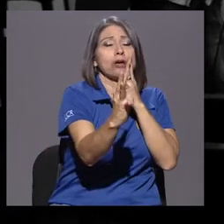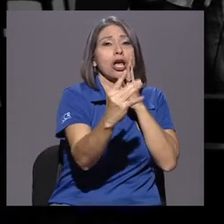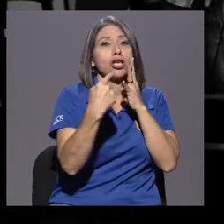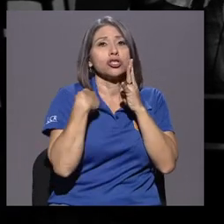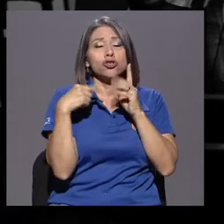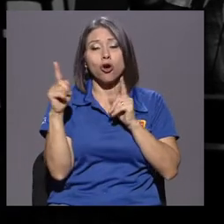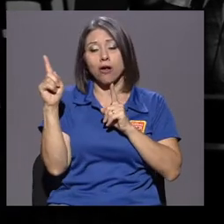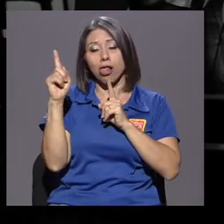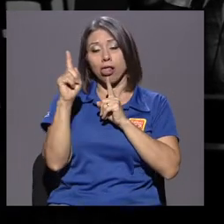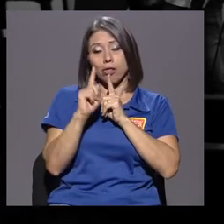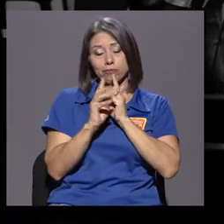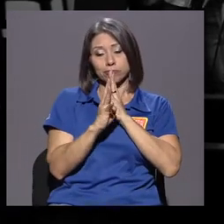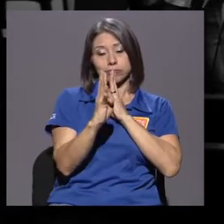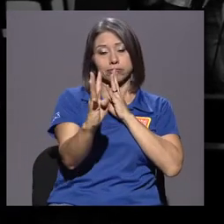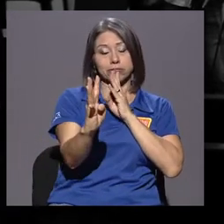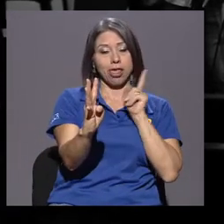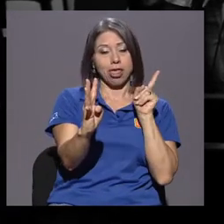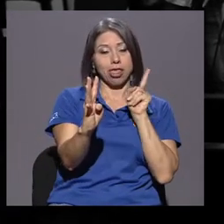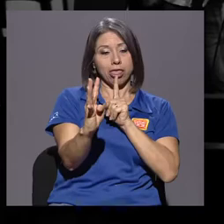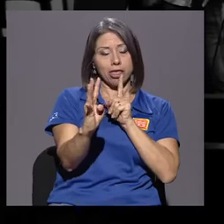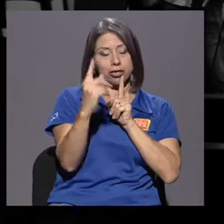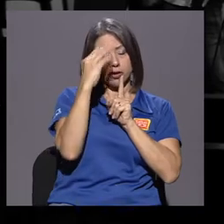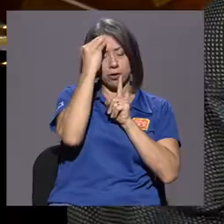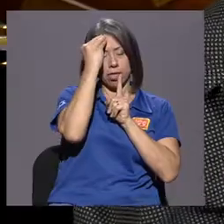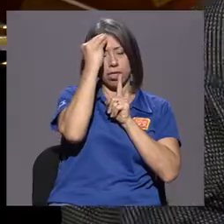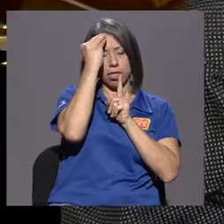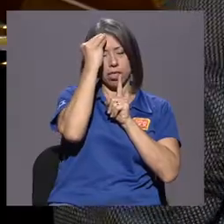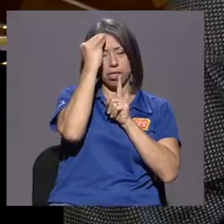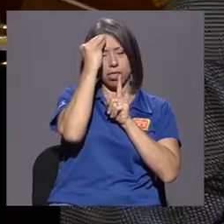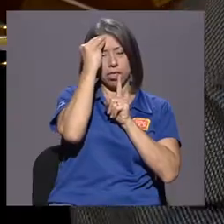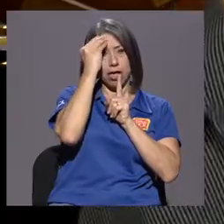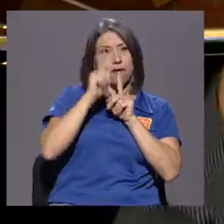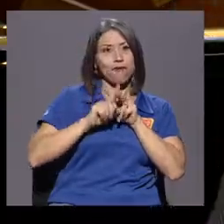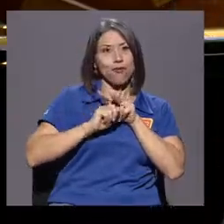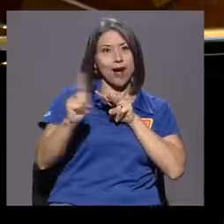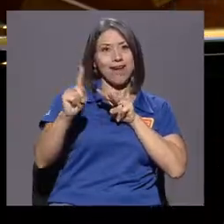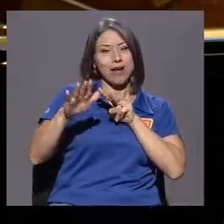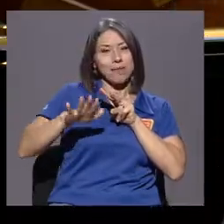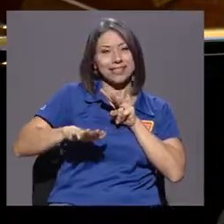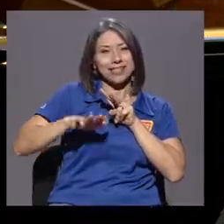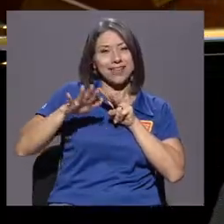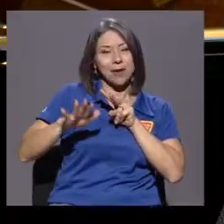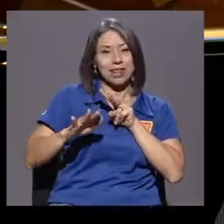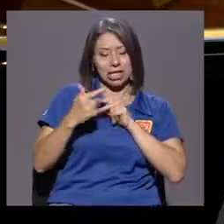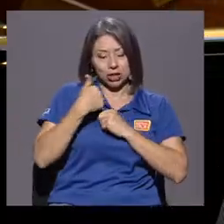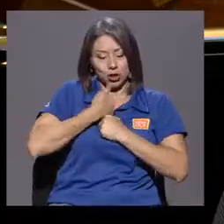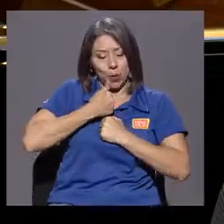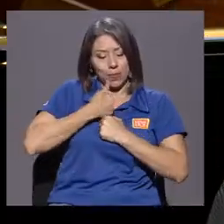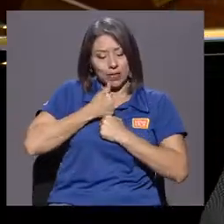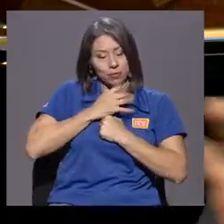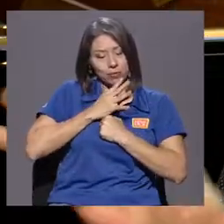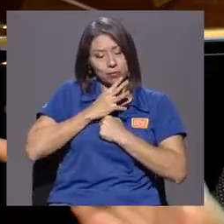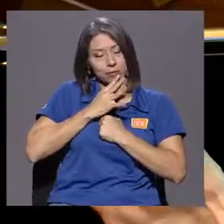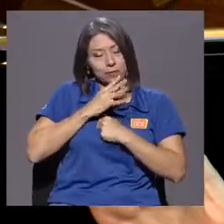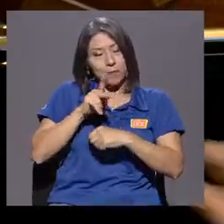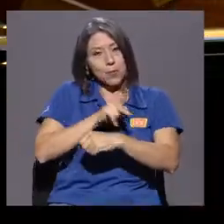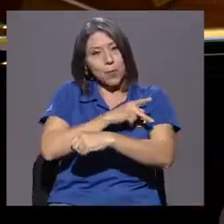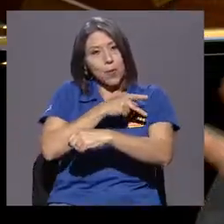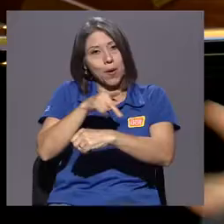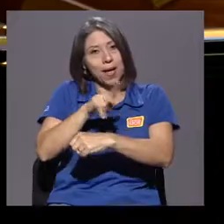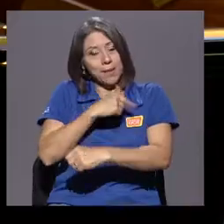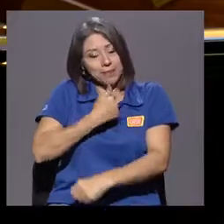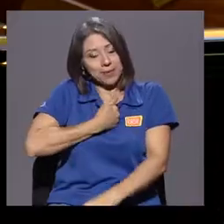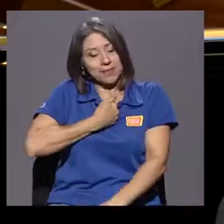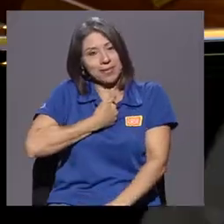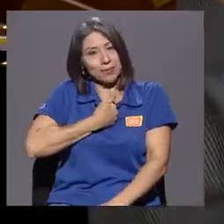interiormente mis poemas me los me los auto de clamaba me lo decía a mí mismo entonces me abstraía del mundo me